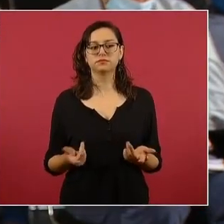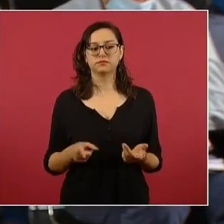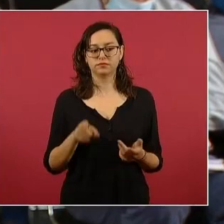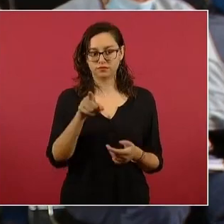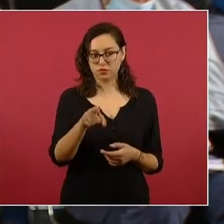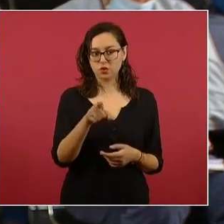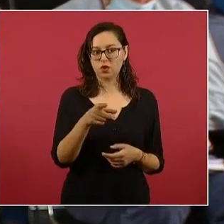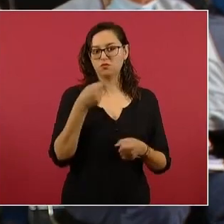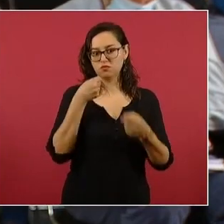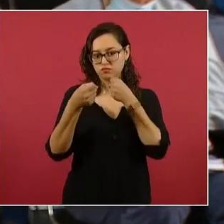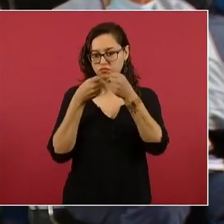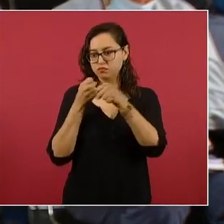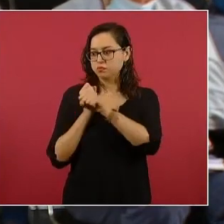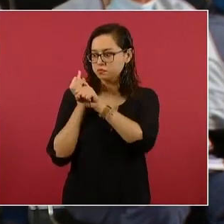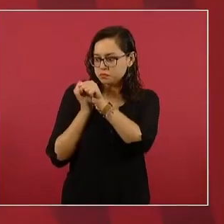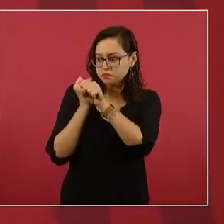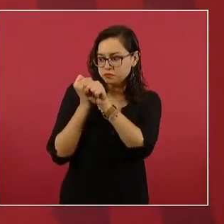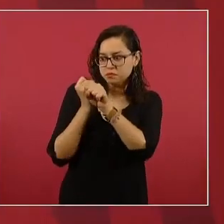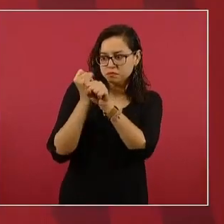ustedes hacen.